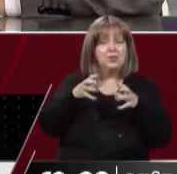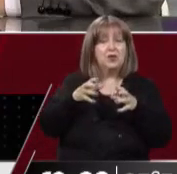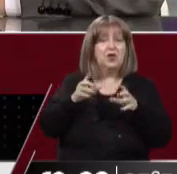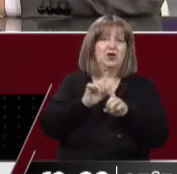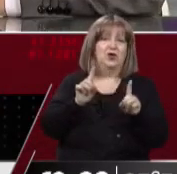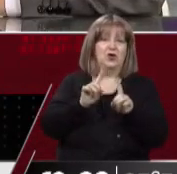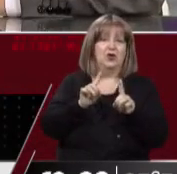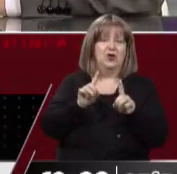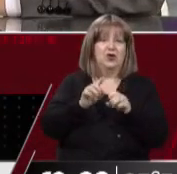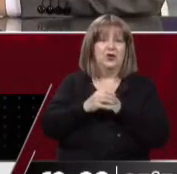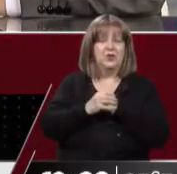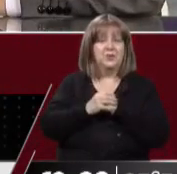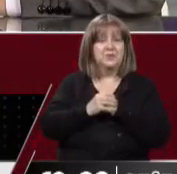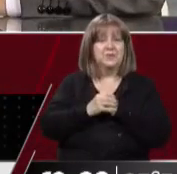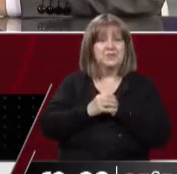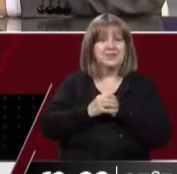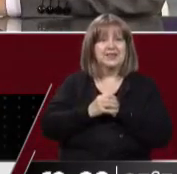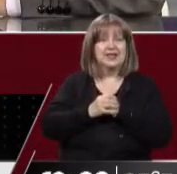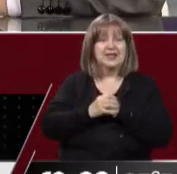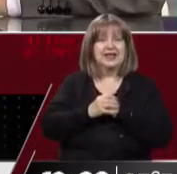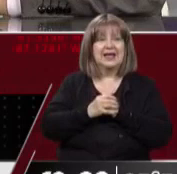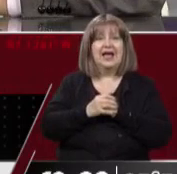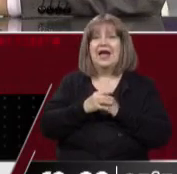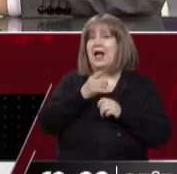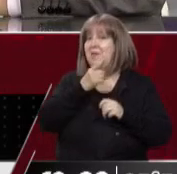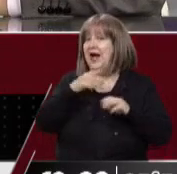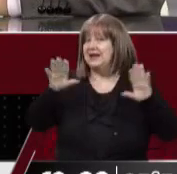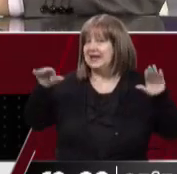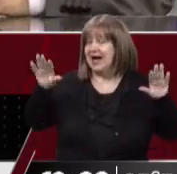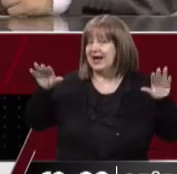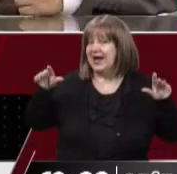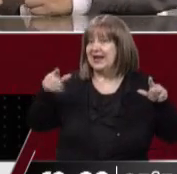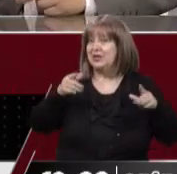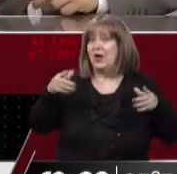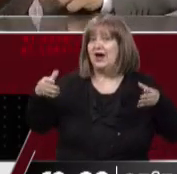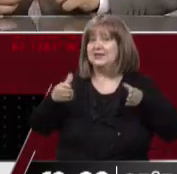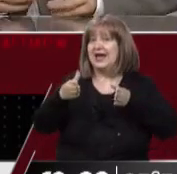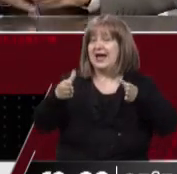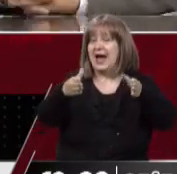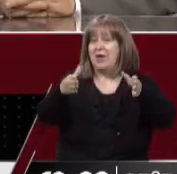Mundial? Y así como aparecen esos angelitos mágicos en el camino,